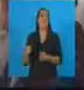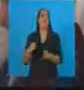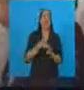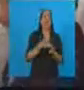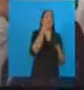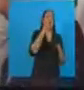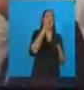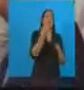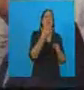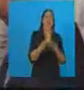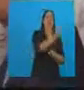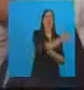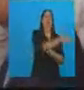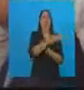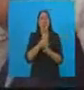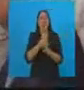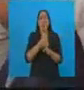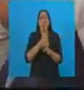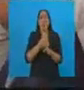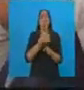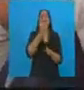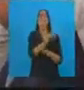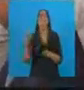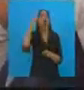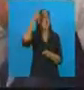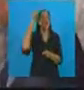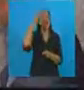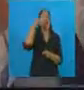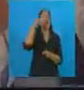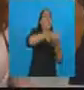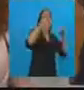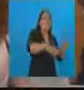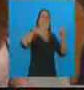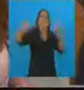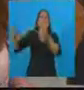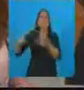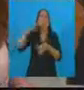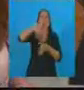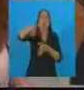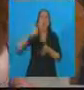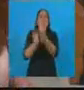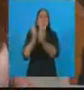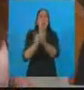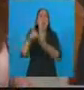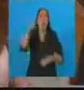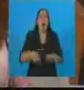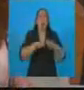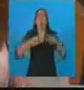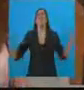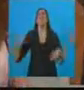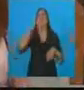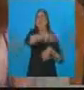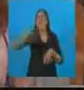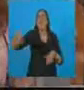había 80 parques industriales. Hoy hay 371 parques